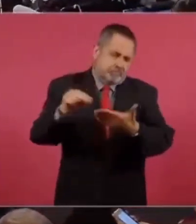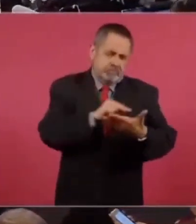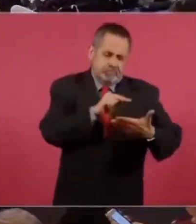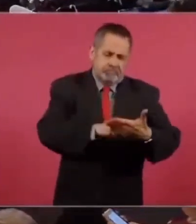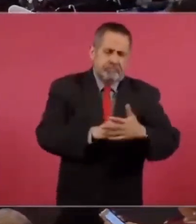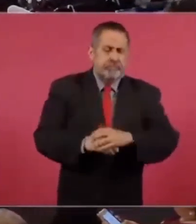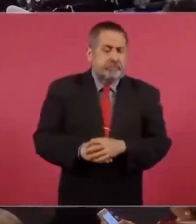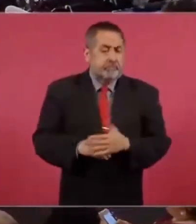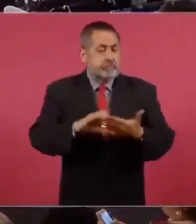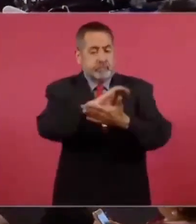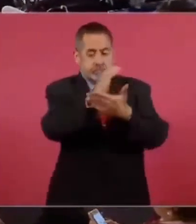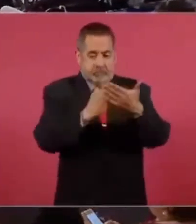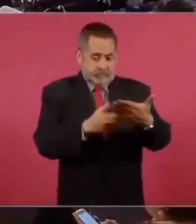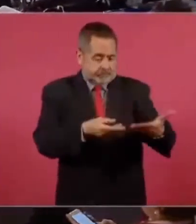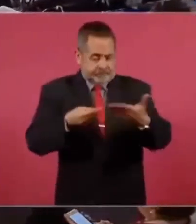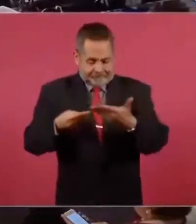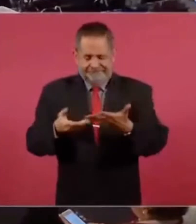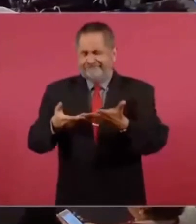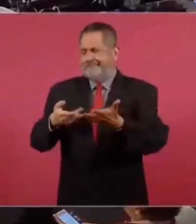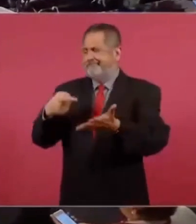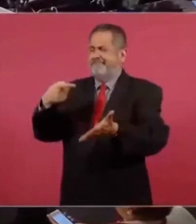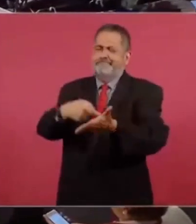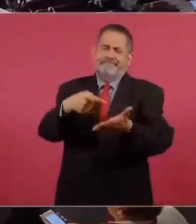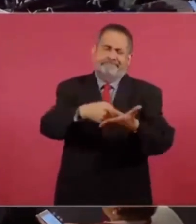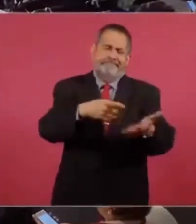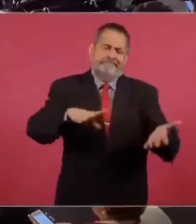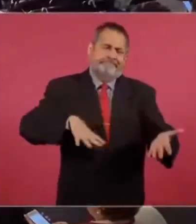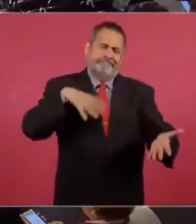heredamos contratos leoninos, ¿no?